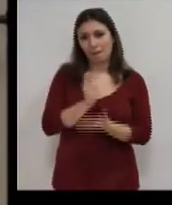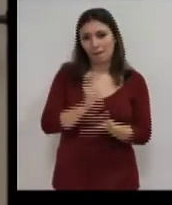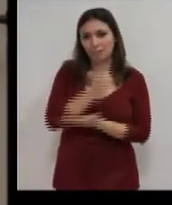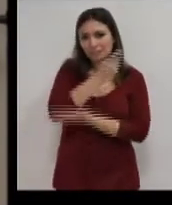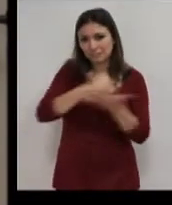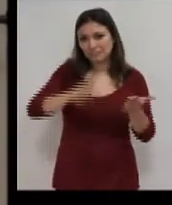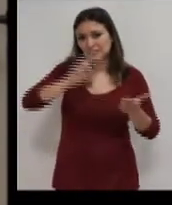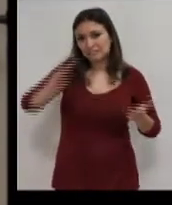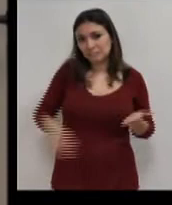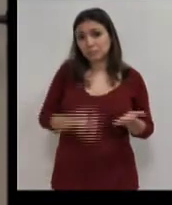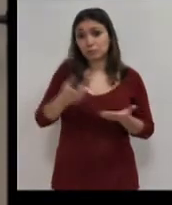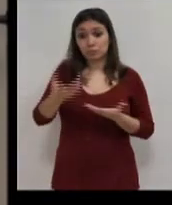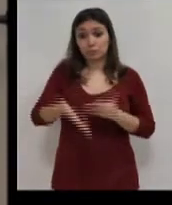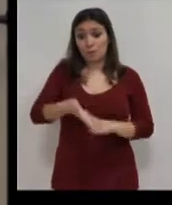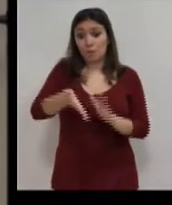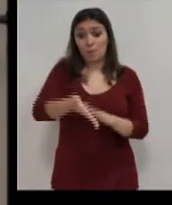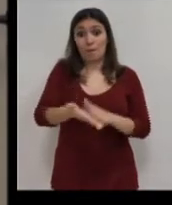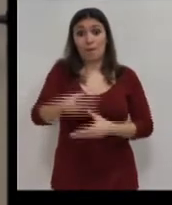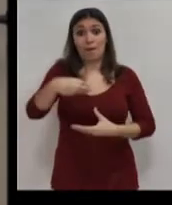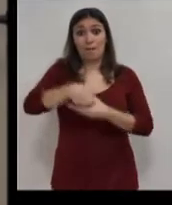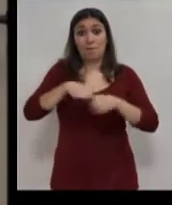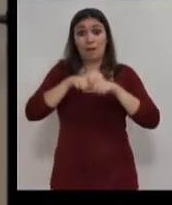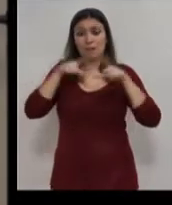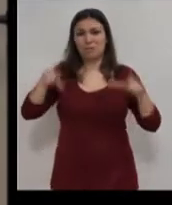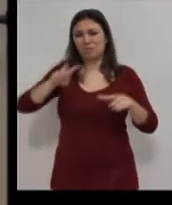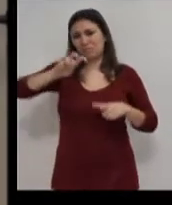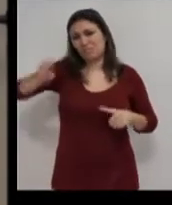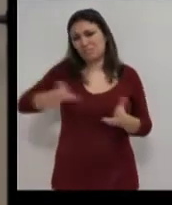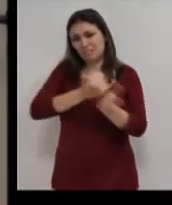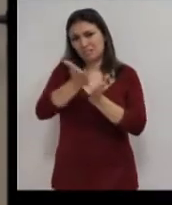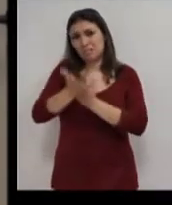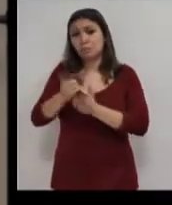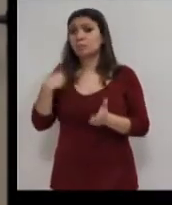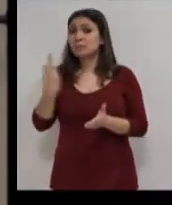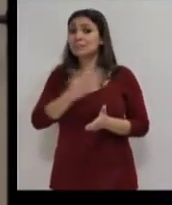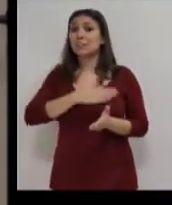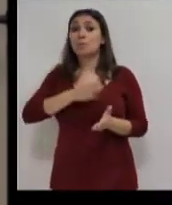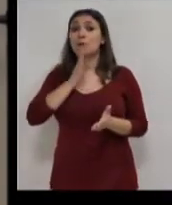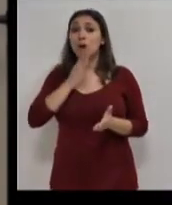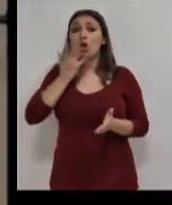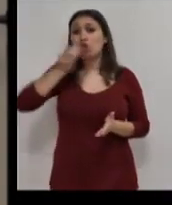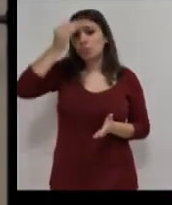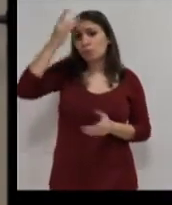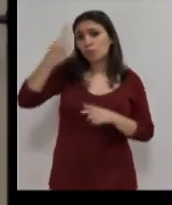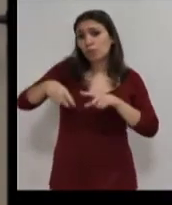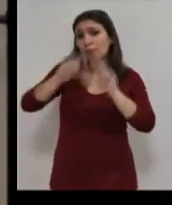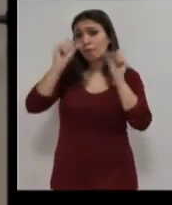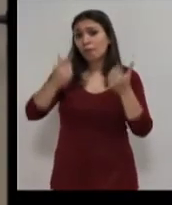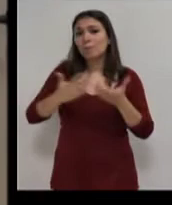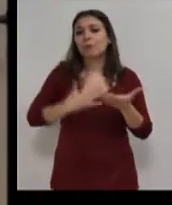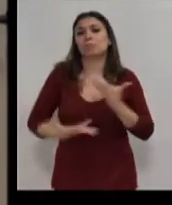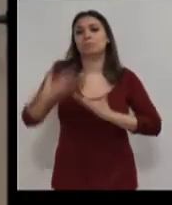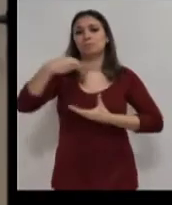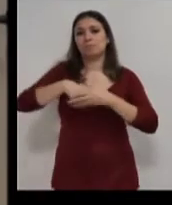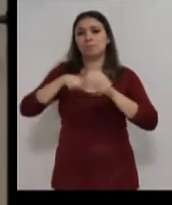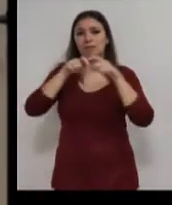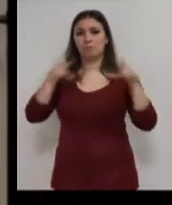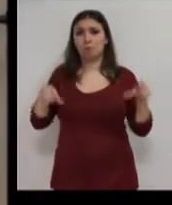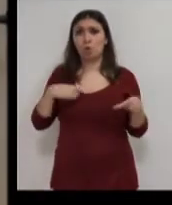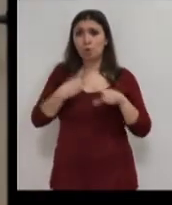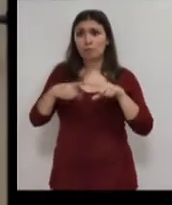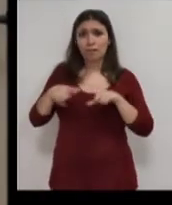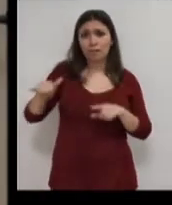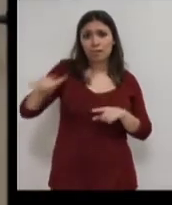ruta, plataformas de pago. Todo va a estar integrado en nuestra plataforma. Somos integradores de todos